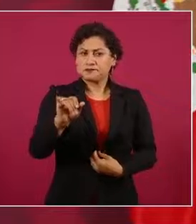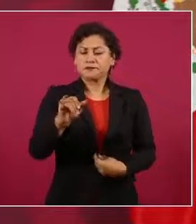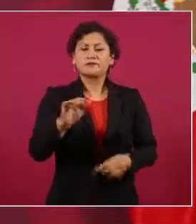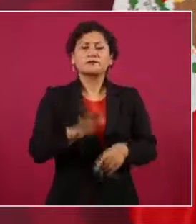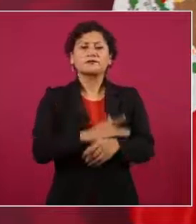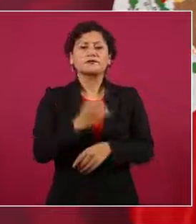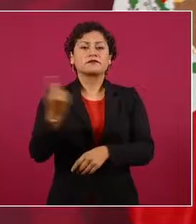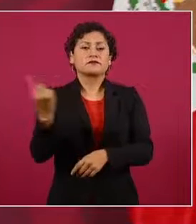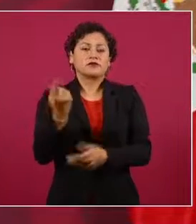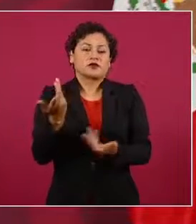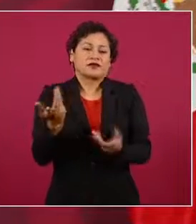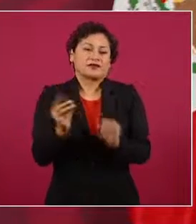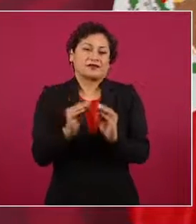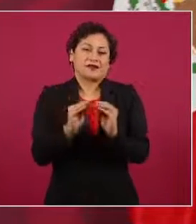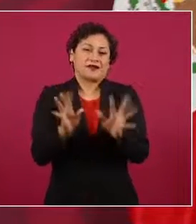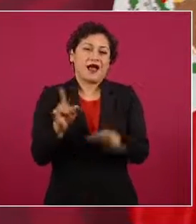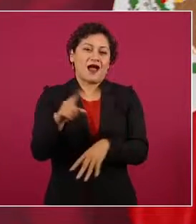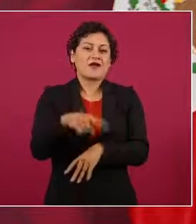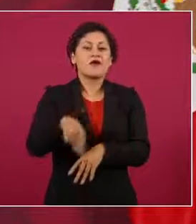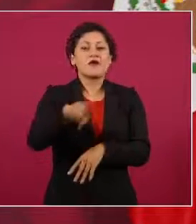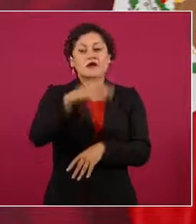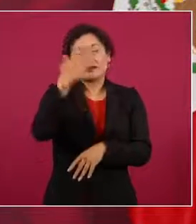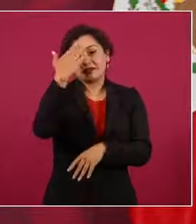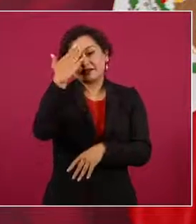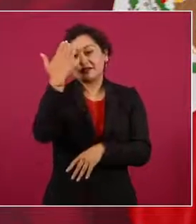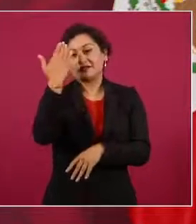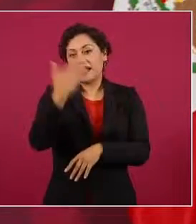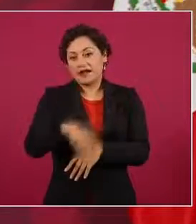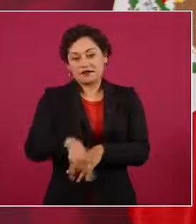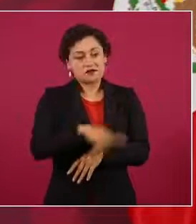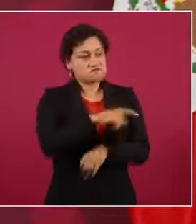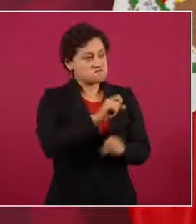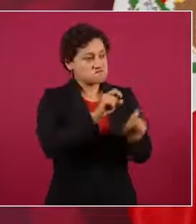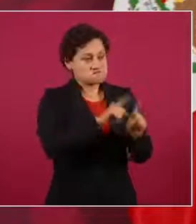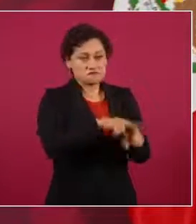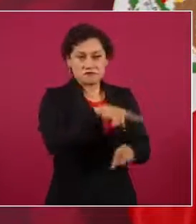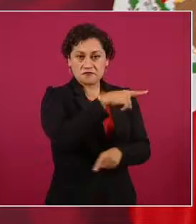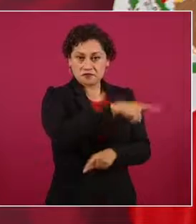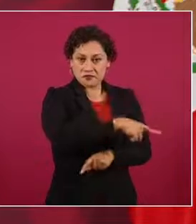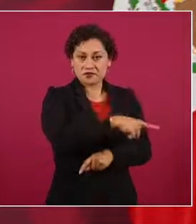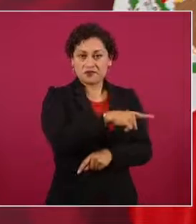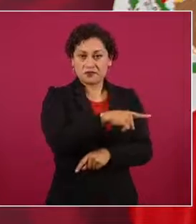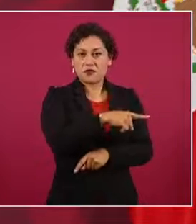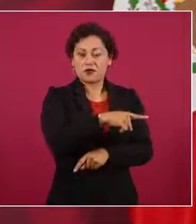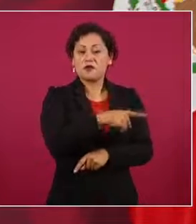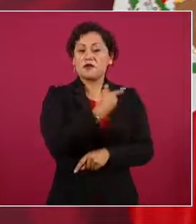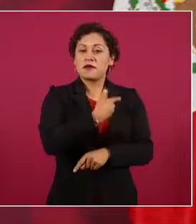además ellos saben muy bien, señor Blinken, presidente Biden,